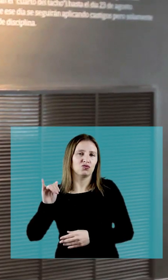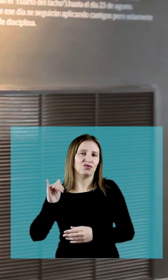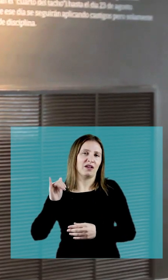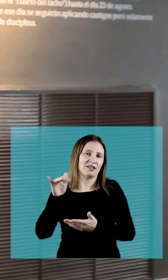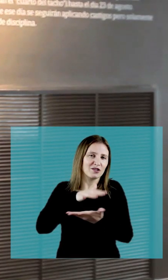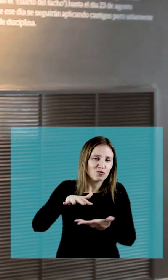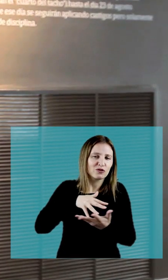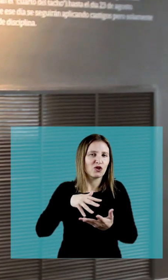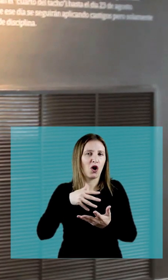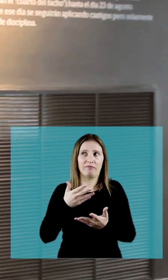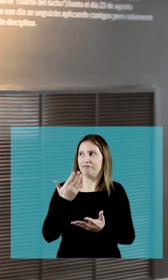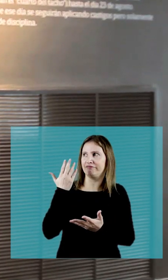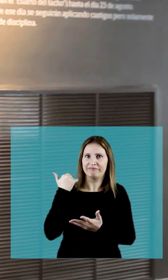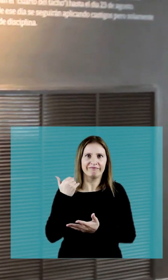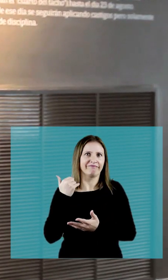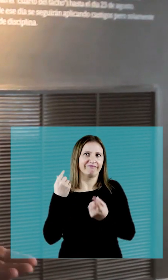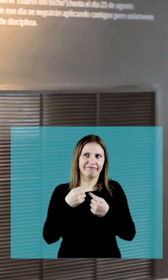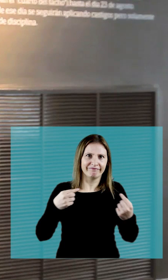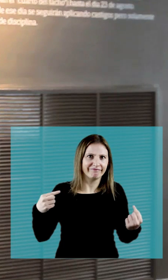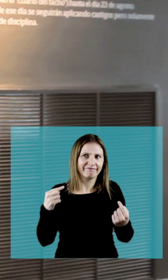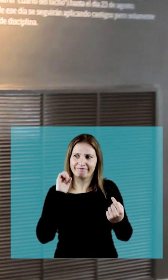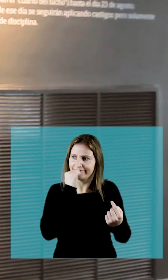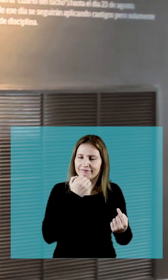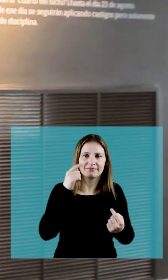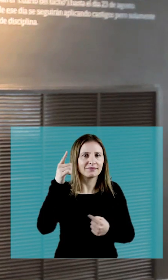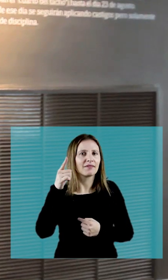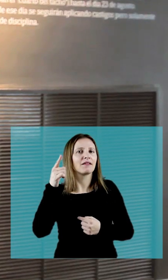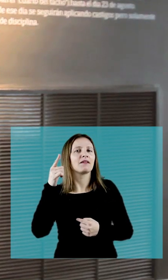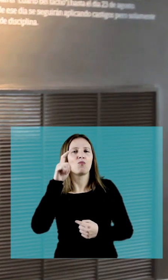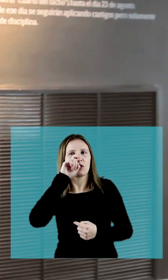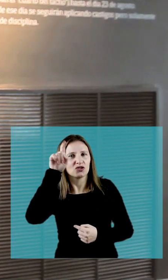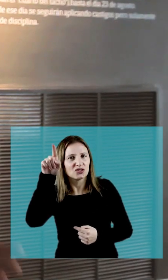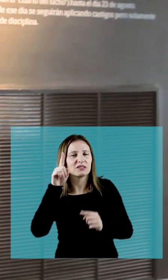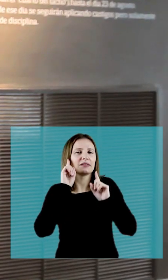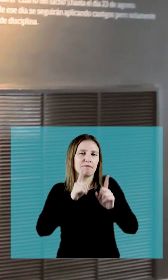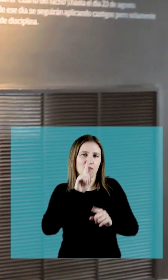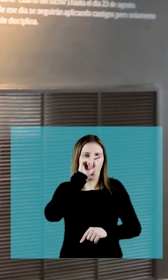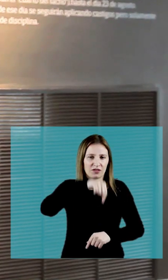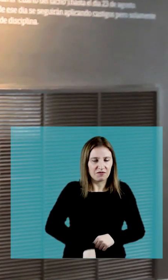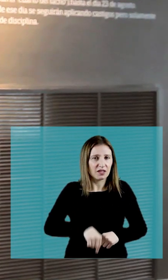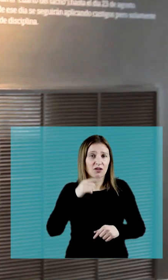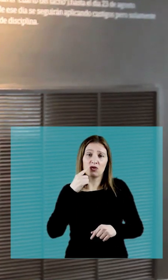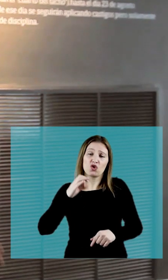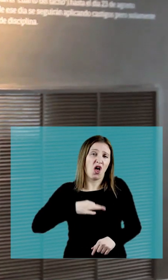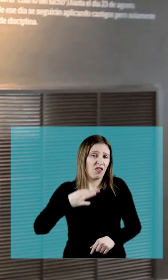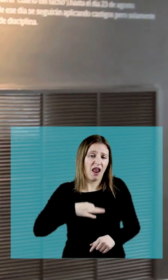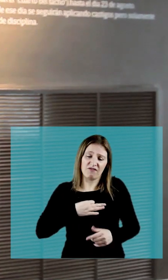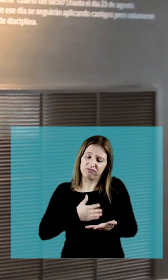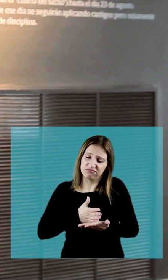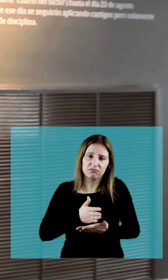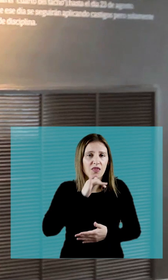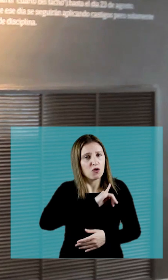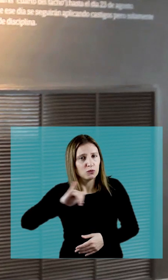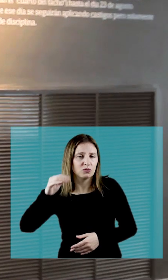a denunciar los crímenes cometidos en Buenos Aires y en Montevideo, y va a dedicar el resto de su vida a la denuncia y a la